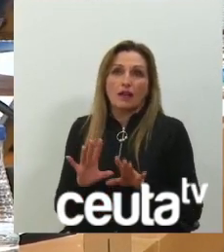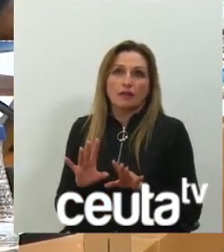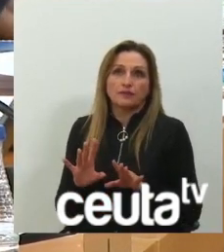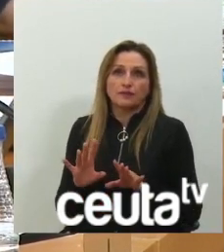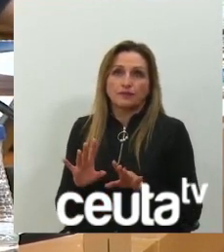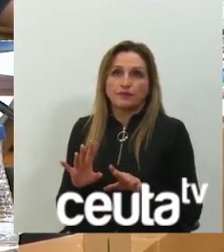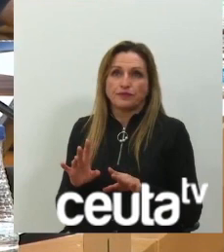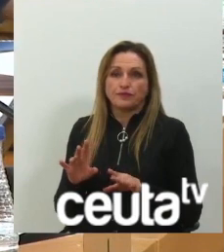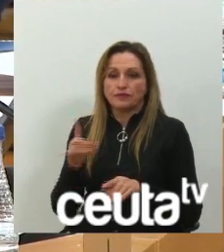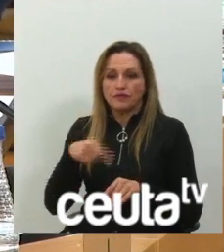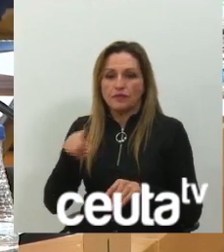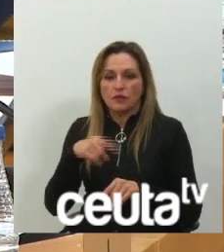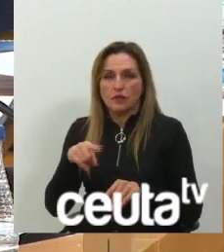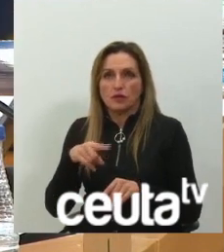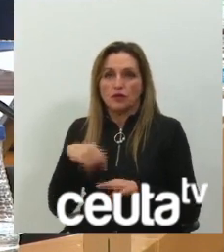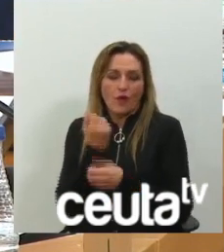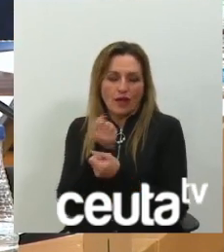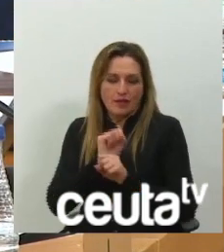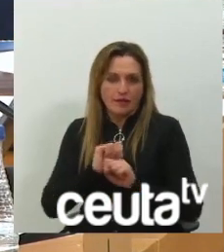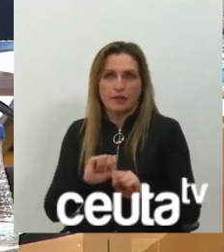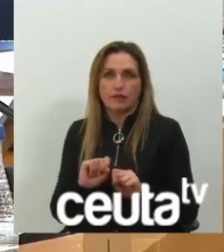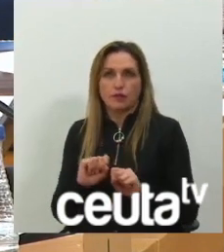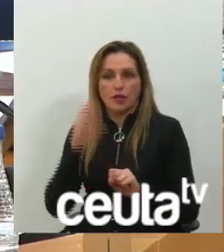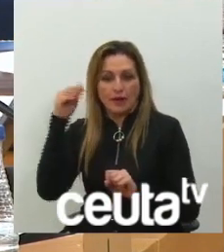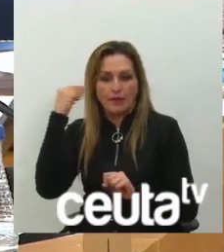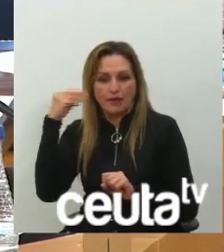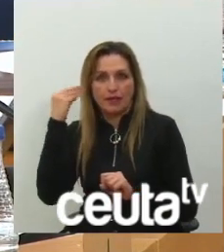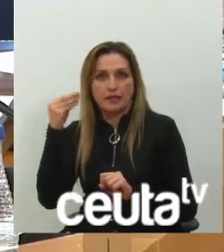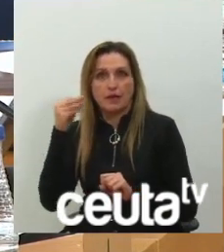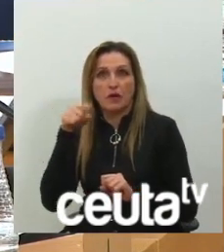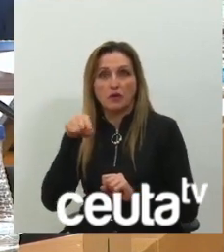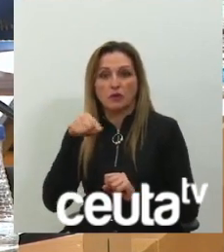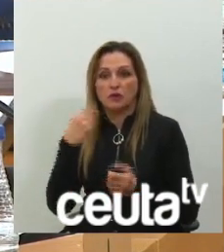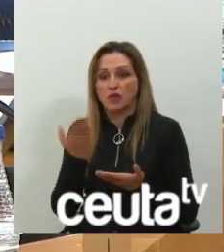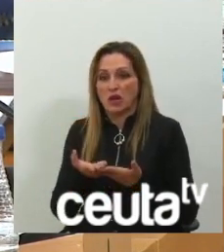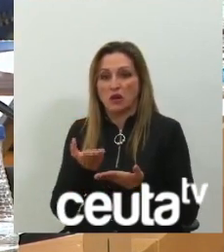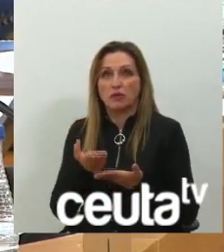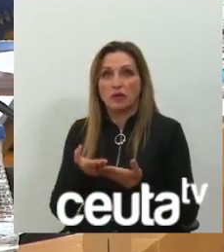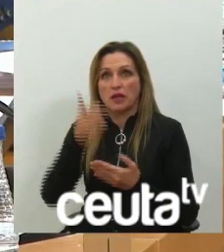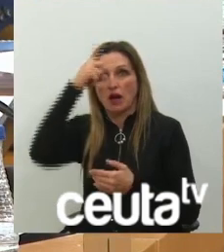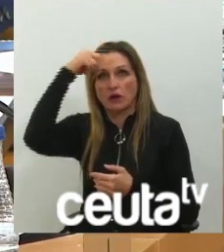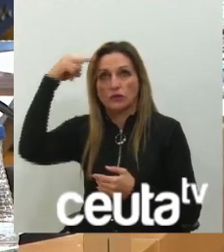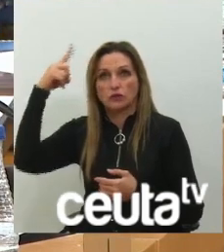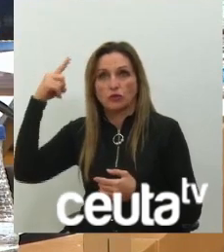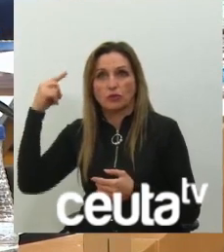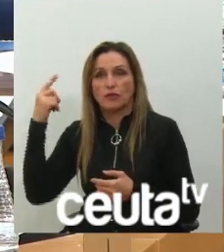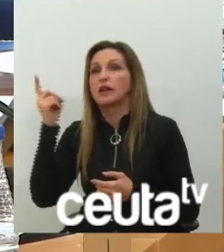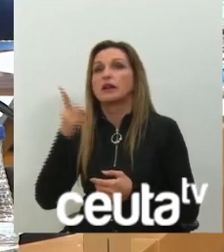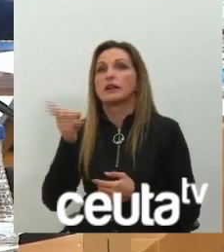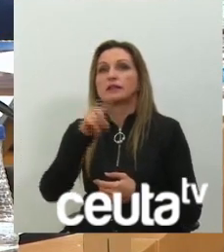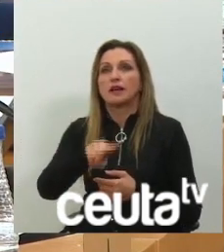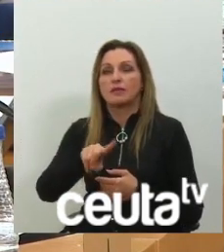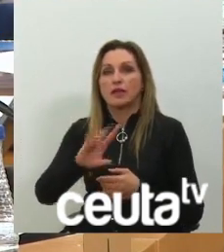sea inviable y lo que queremos es que lo pida usted señor random e insisto usted que también se lleva con el